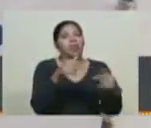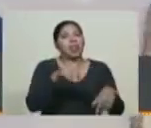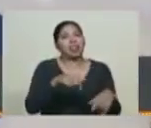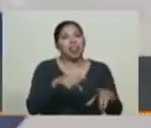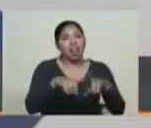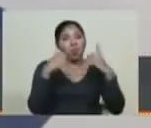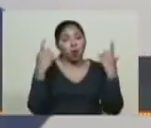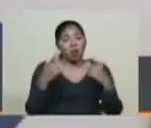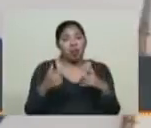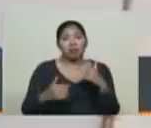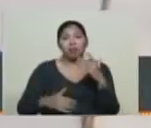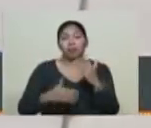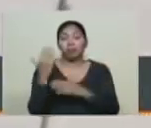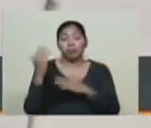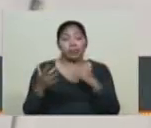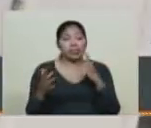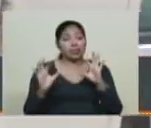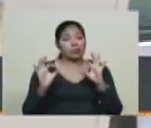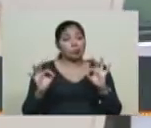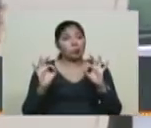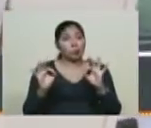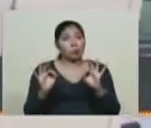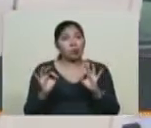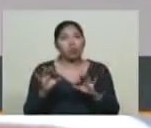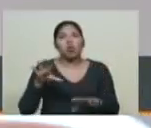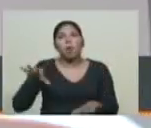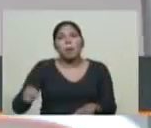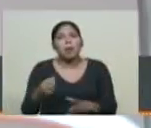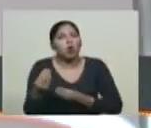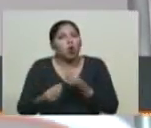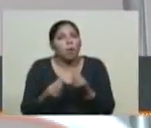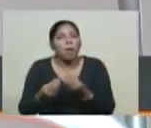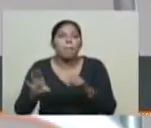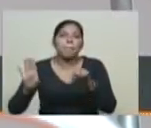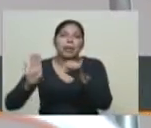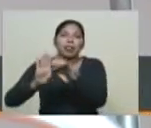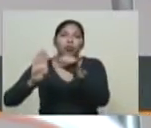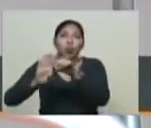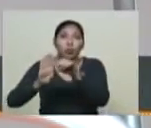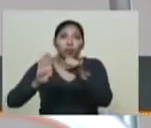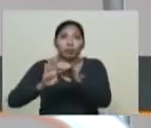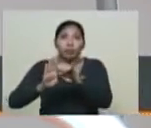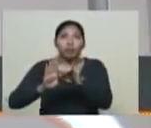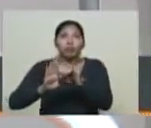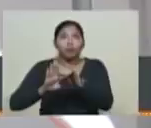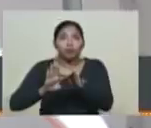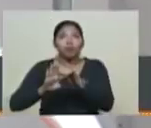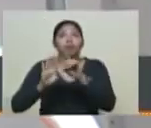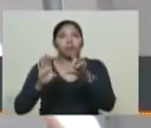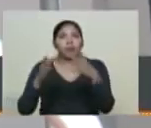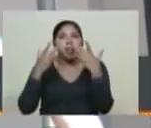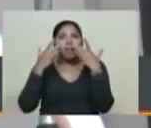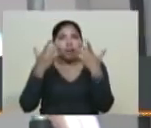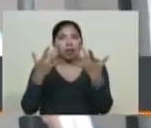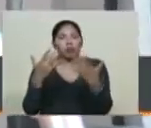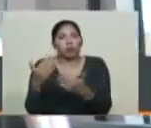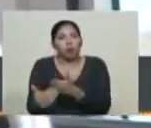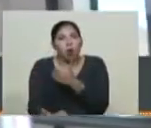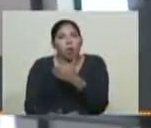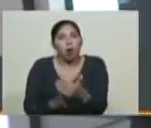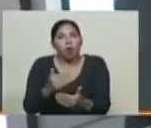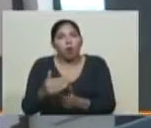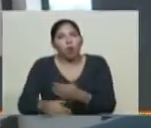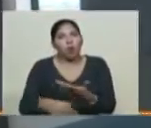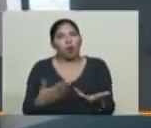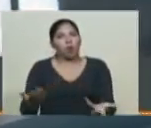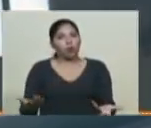ambulancia, ahí la tenemos. La compramos en Petro para que el pueblo vea que ya vamos avanzando